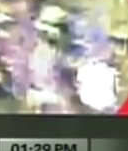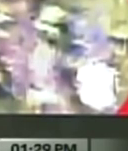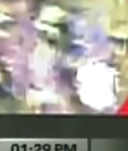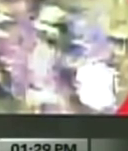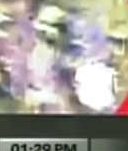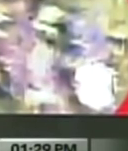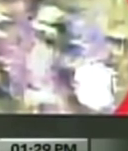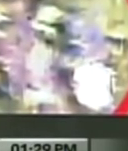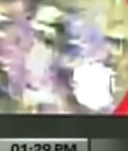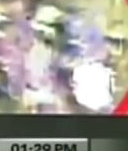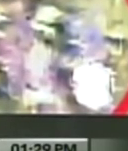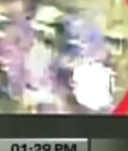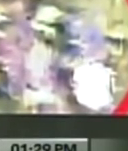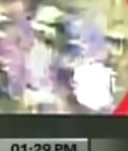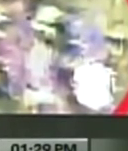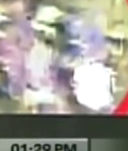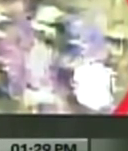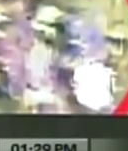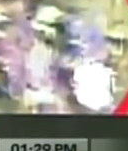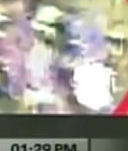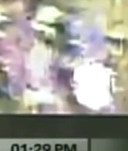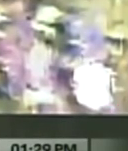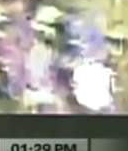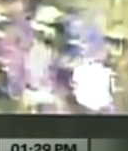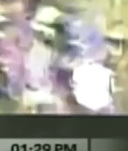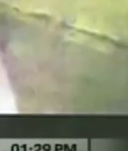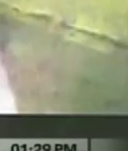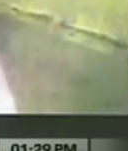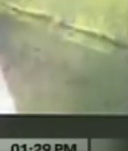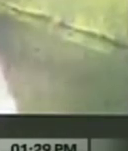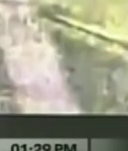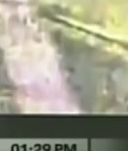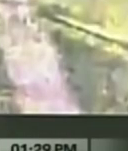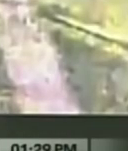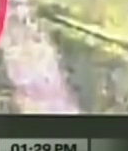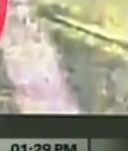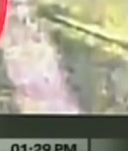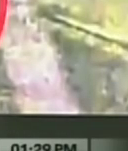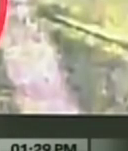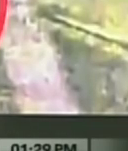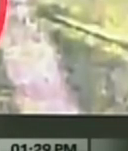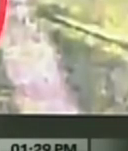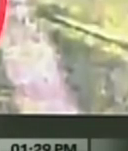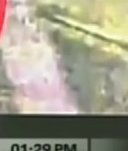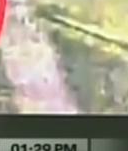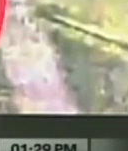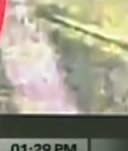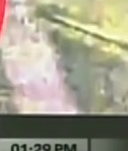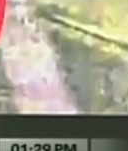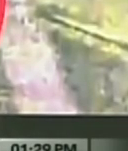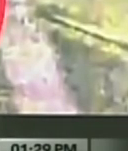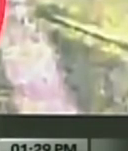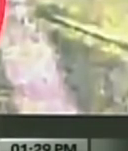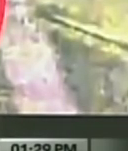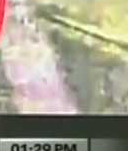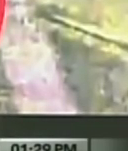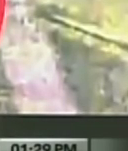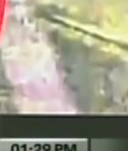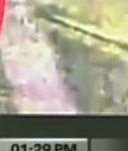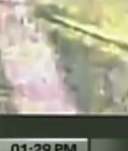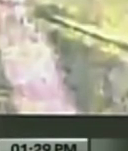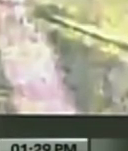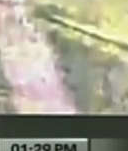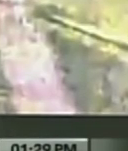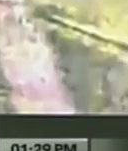las tres personas que les dije, El Oriente, detenido, el autor material, detenido, y una persona que está en fuga para su captura, que